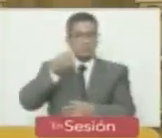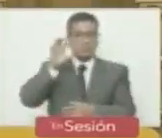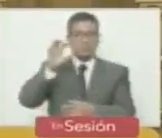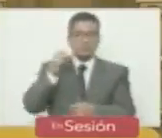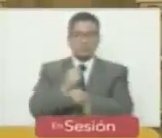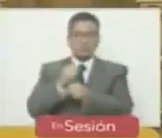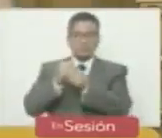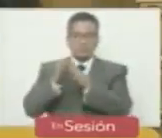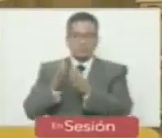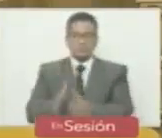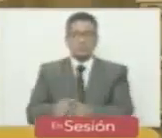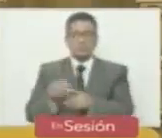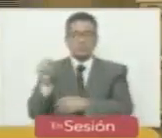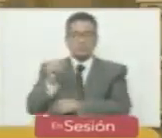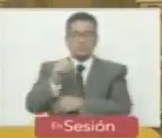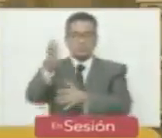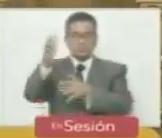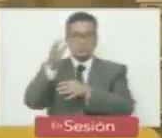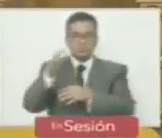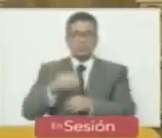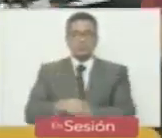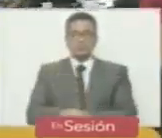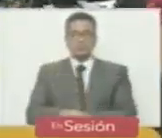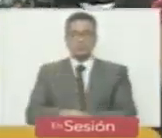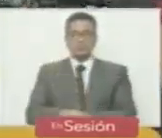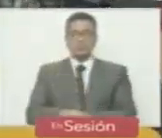los trabajadores venceremos.